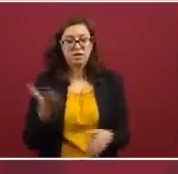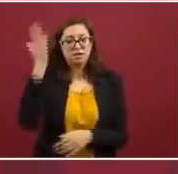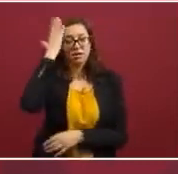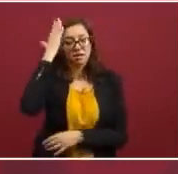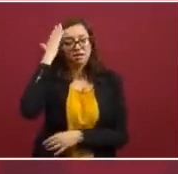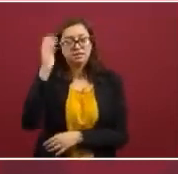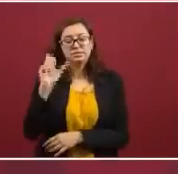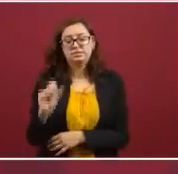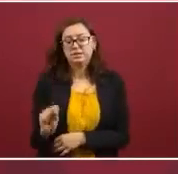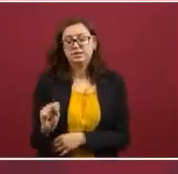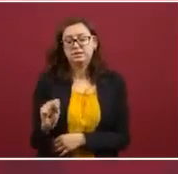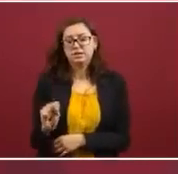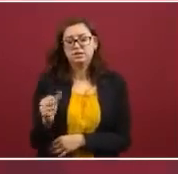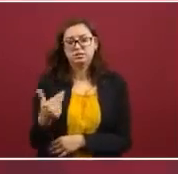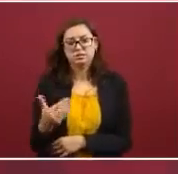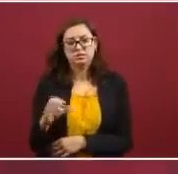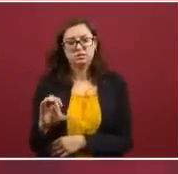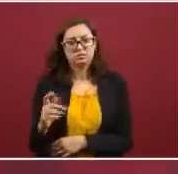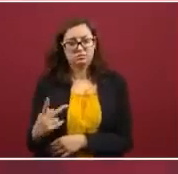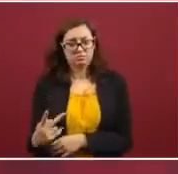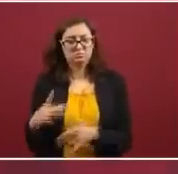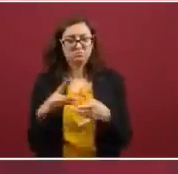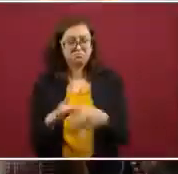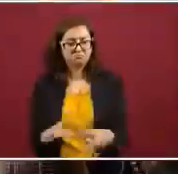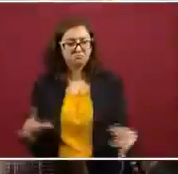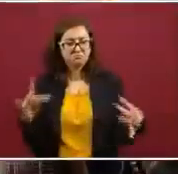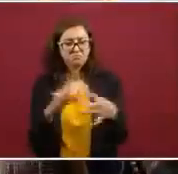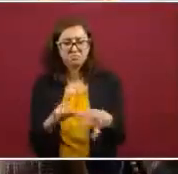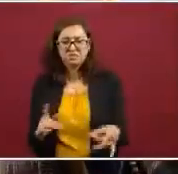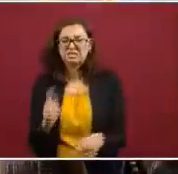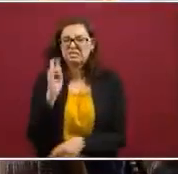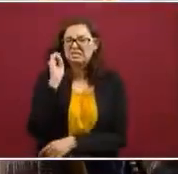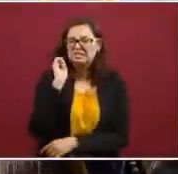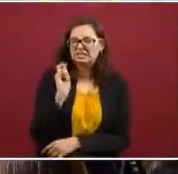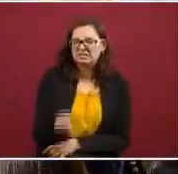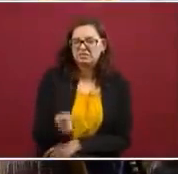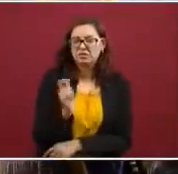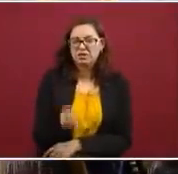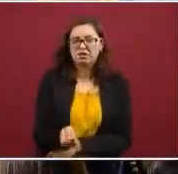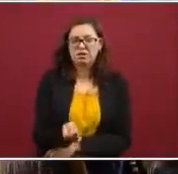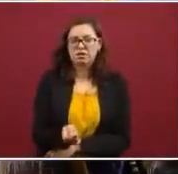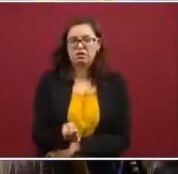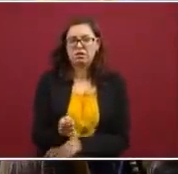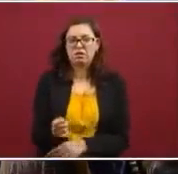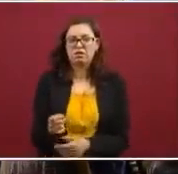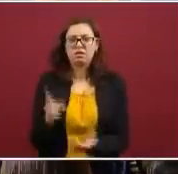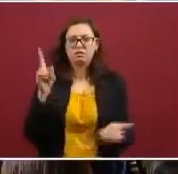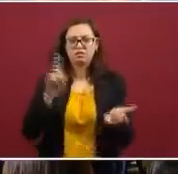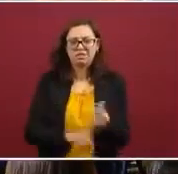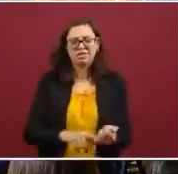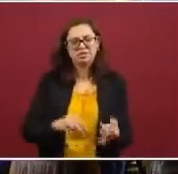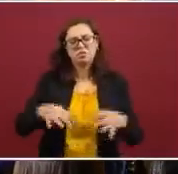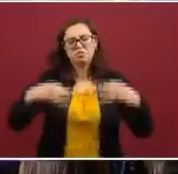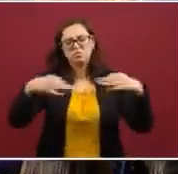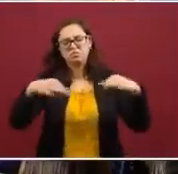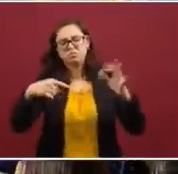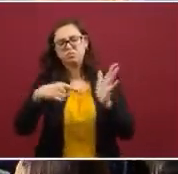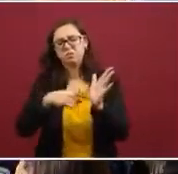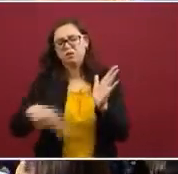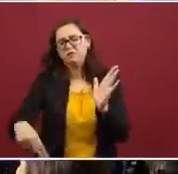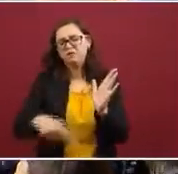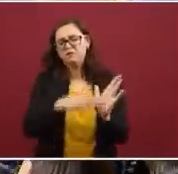don Carlos Ursúa, quien va a explicar el contenido de la firma de un decreto